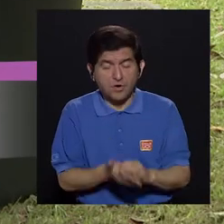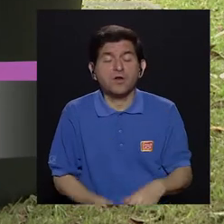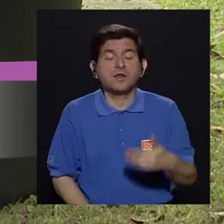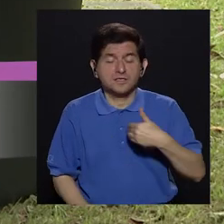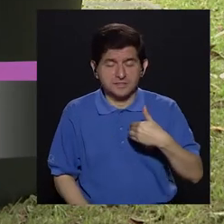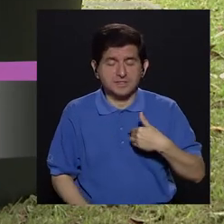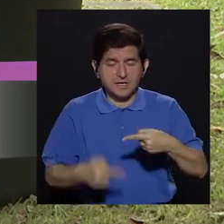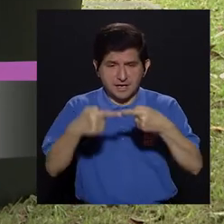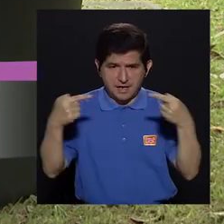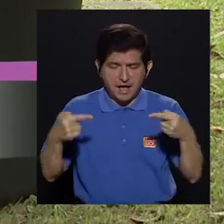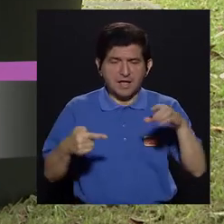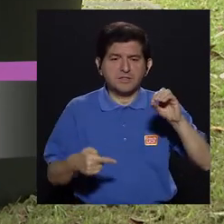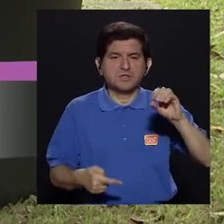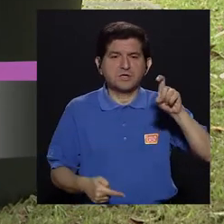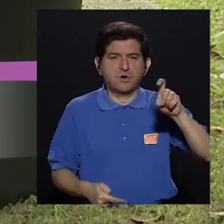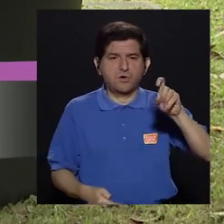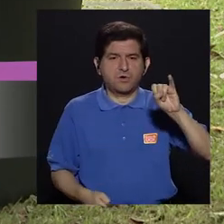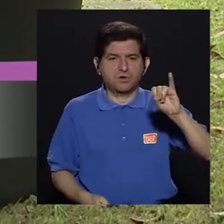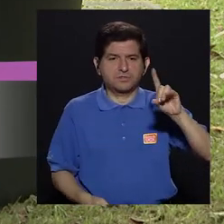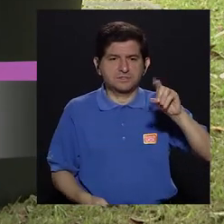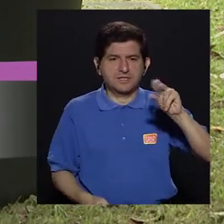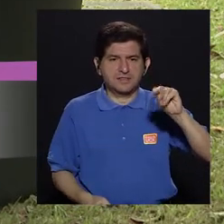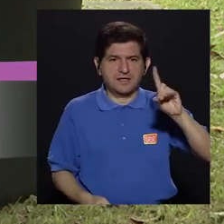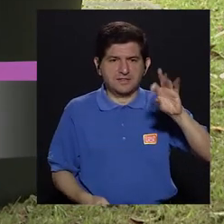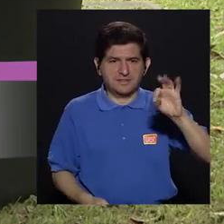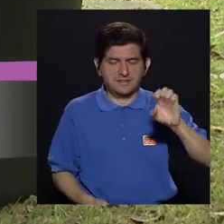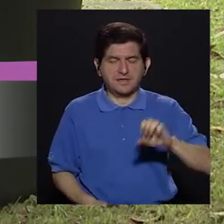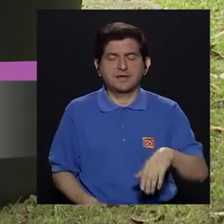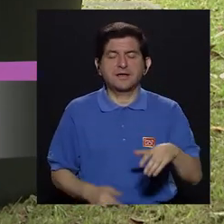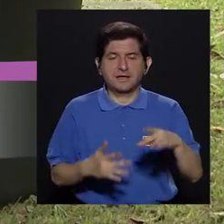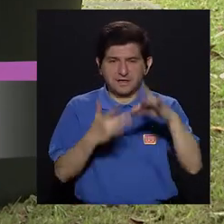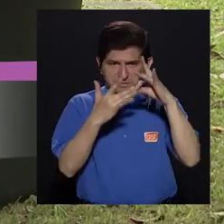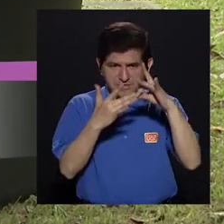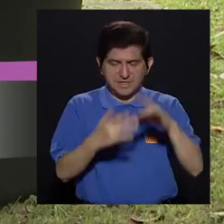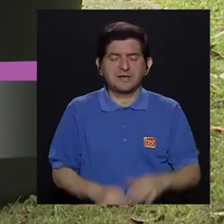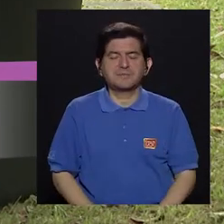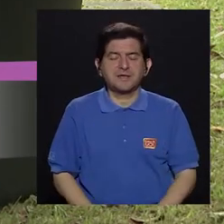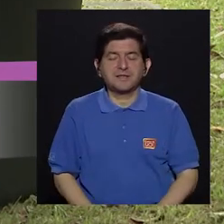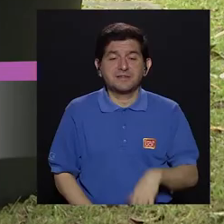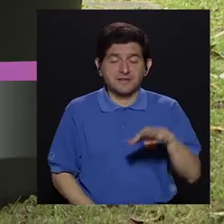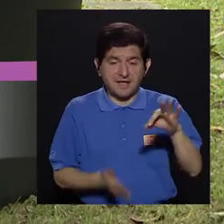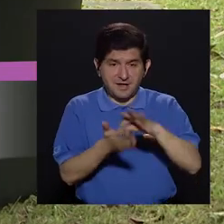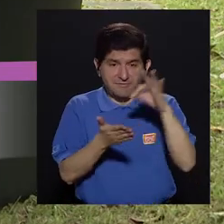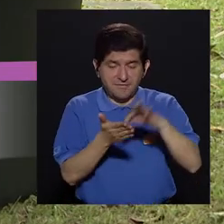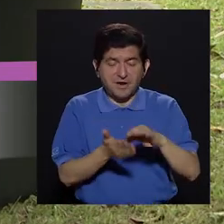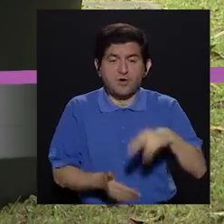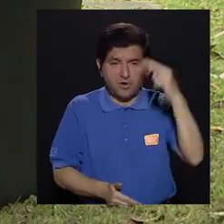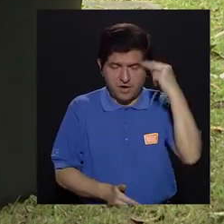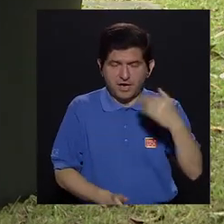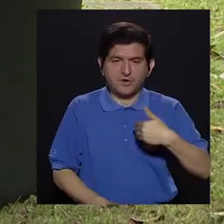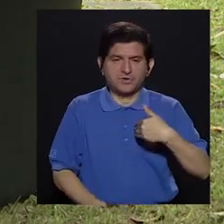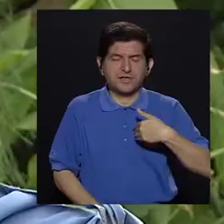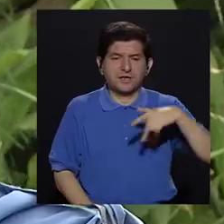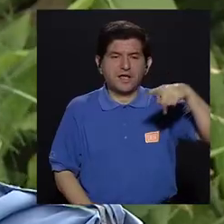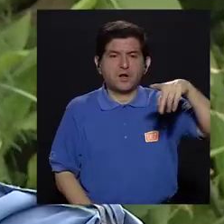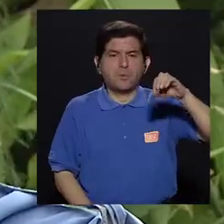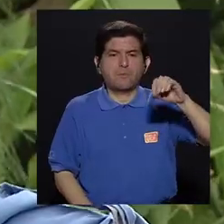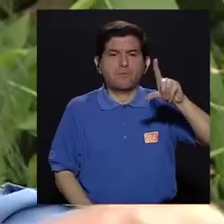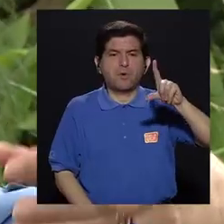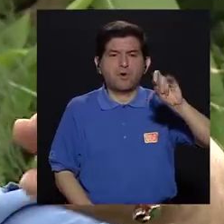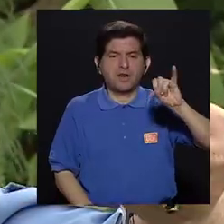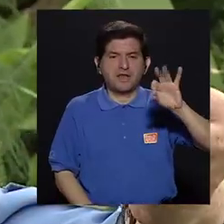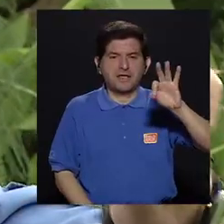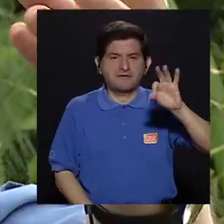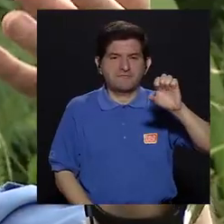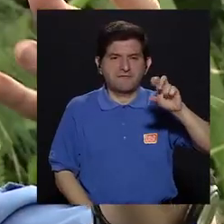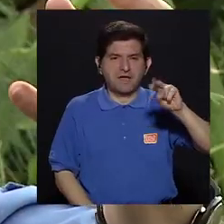de antioxidante, principalmente los frijoles negros, que tienen muchos polifenoles.